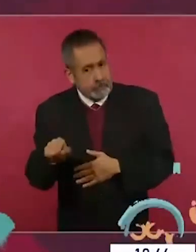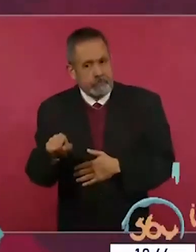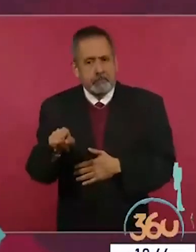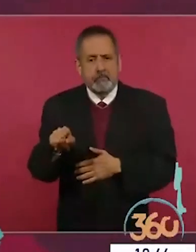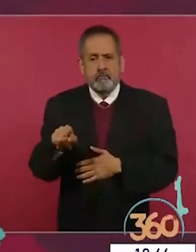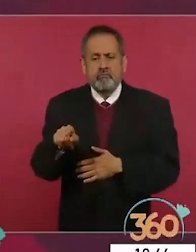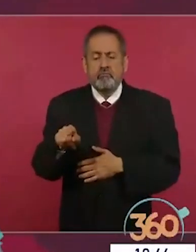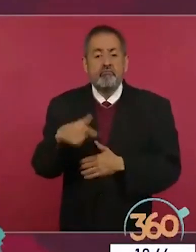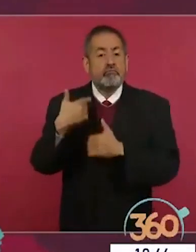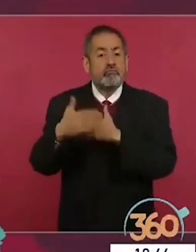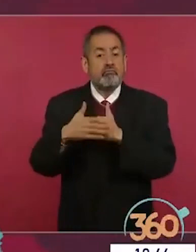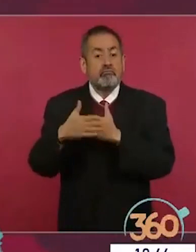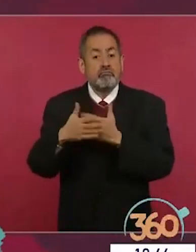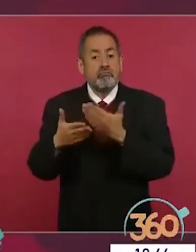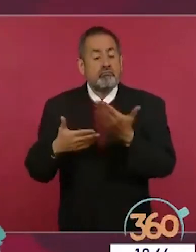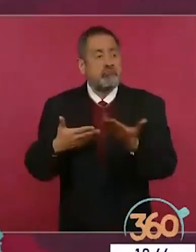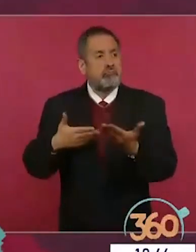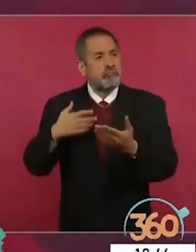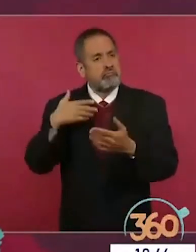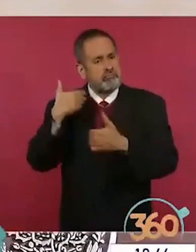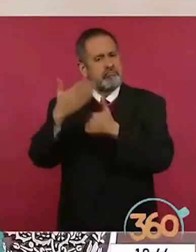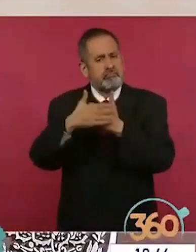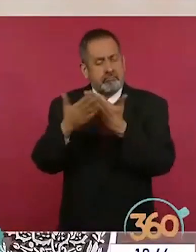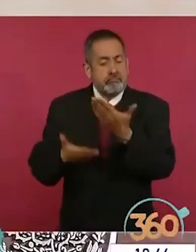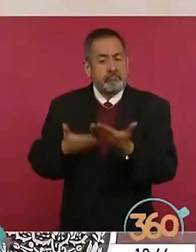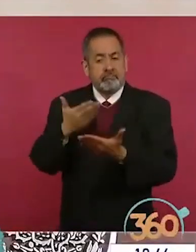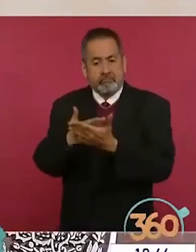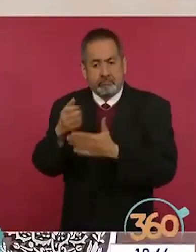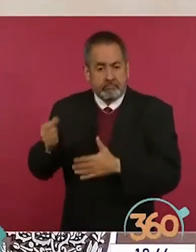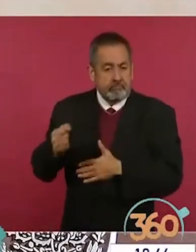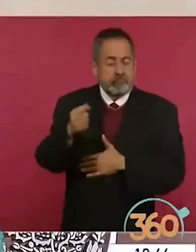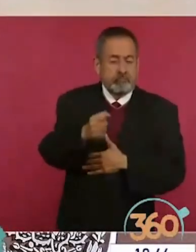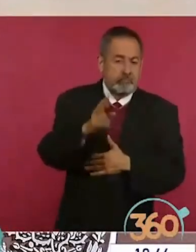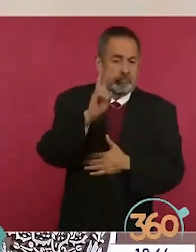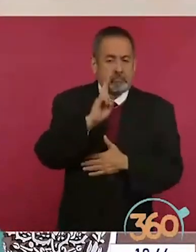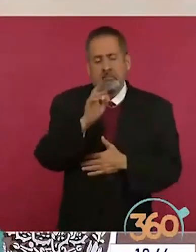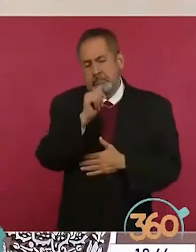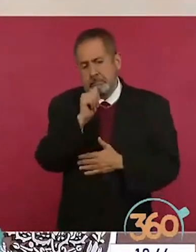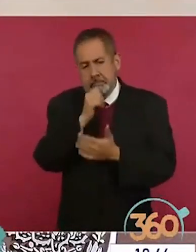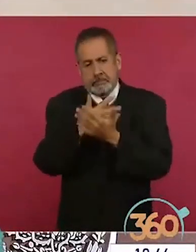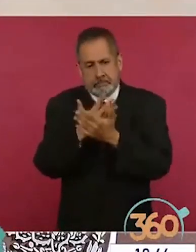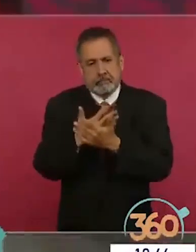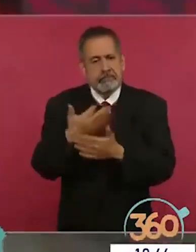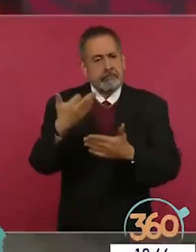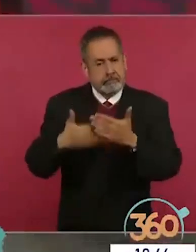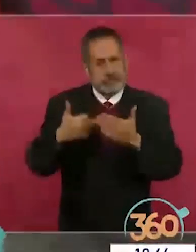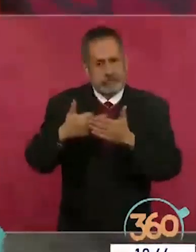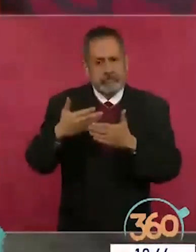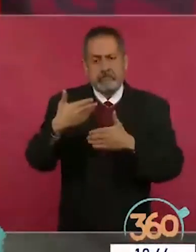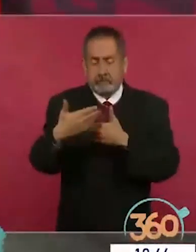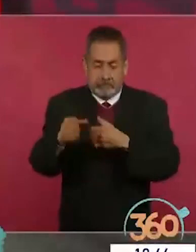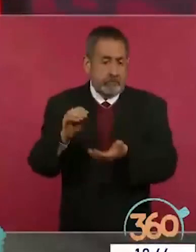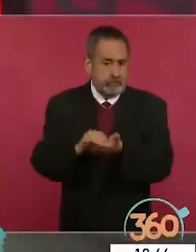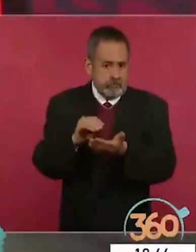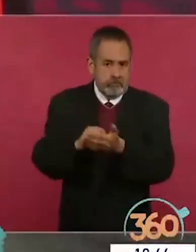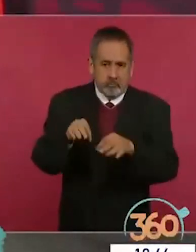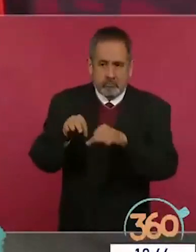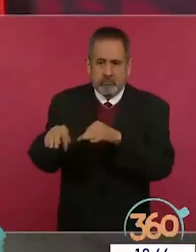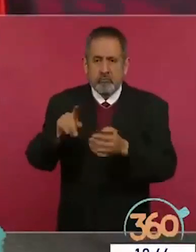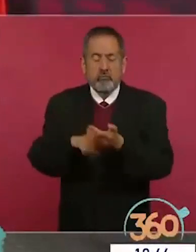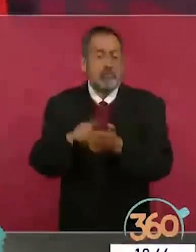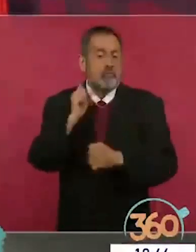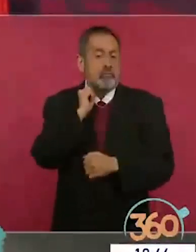ser propuesto en su momento, porque todavía está trabajando como